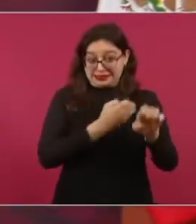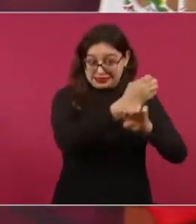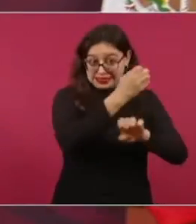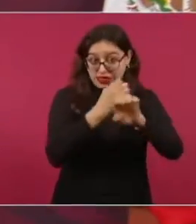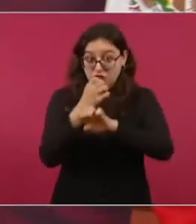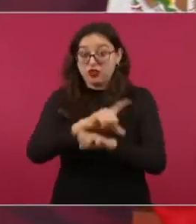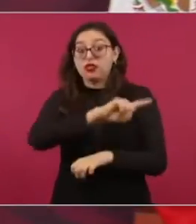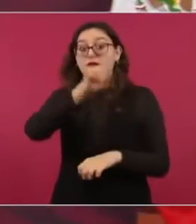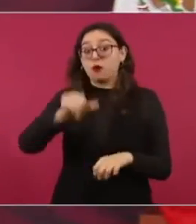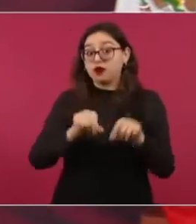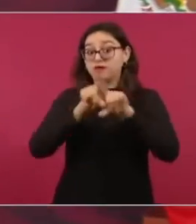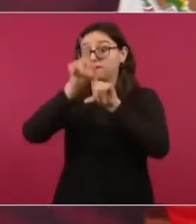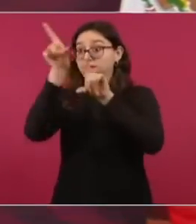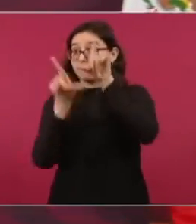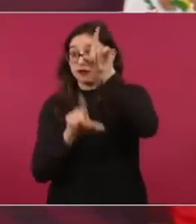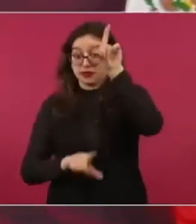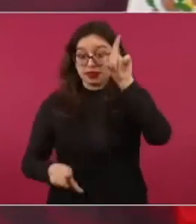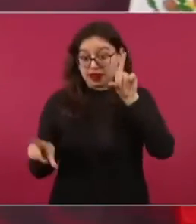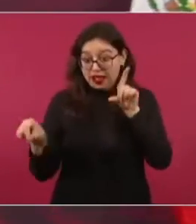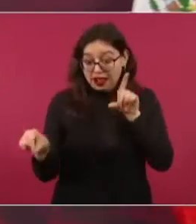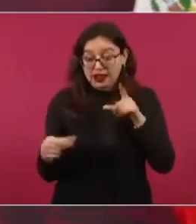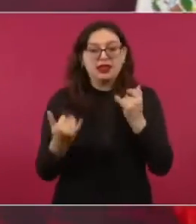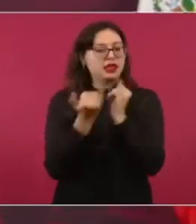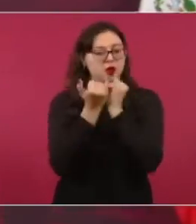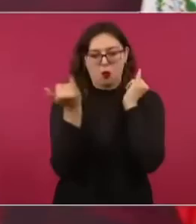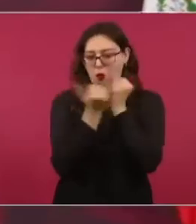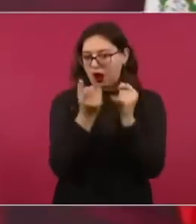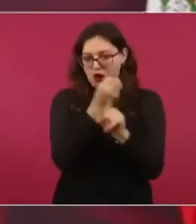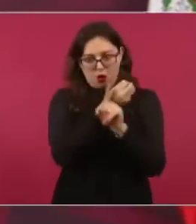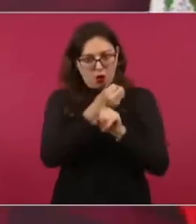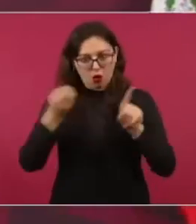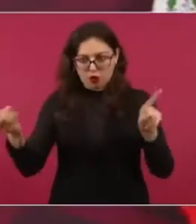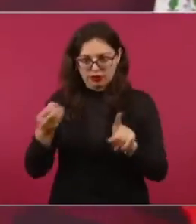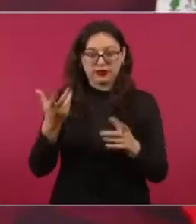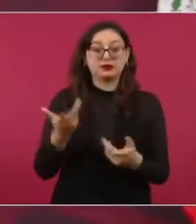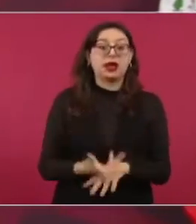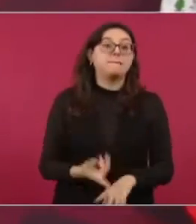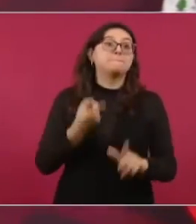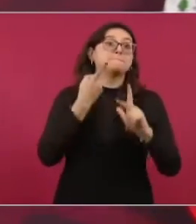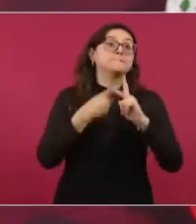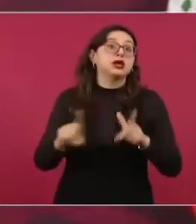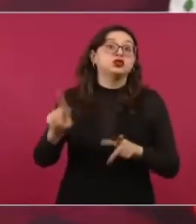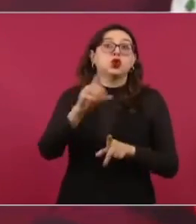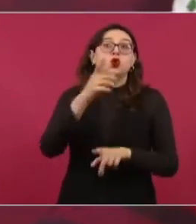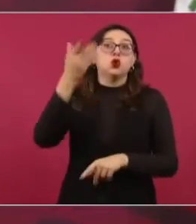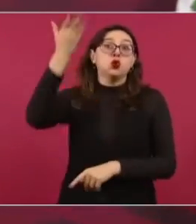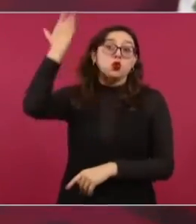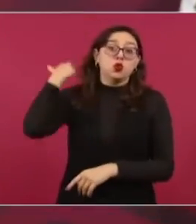¿Quién decidía en la Corte? Pues Porfirio Díaz.